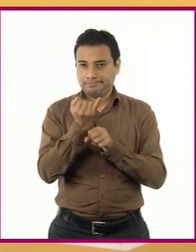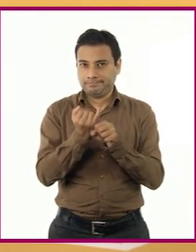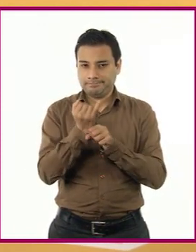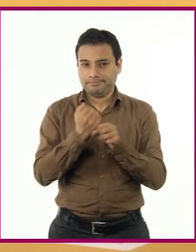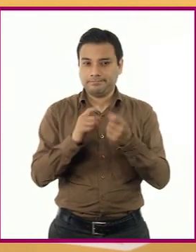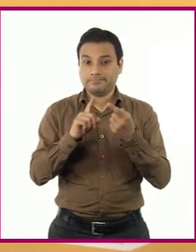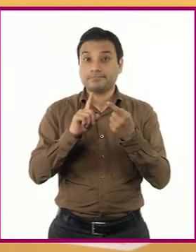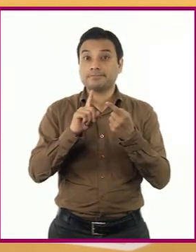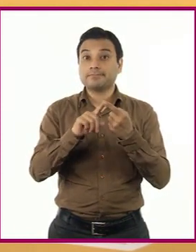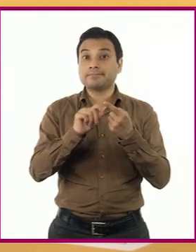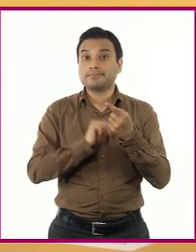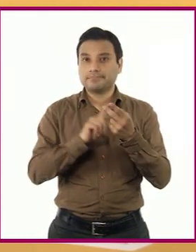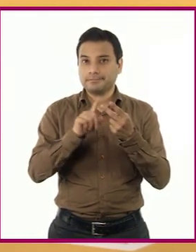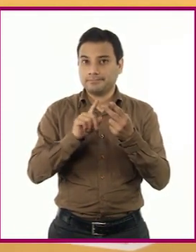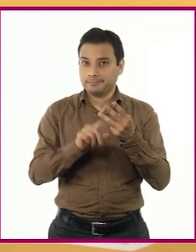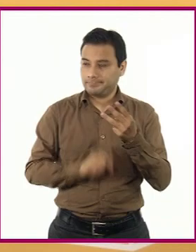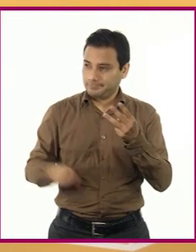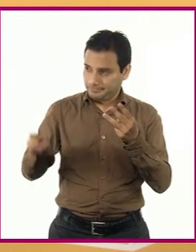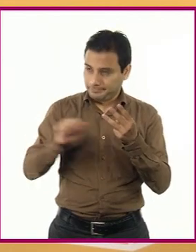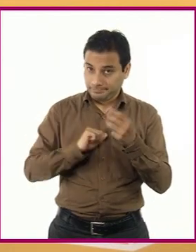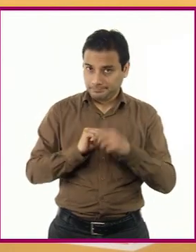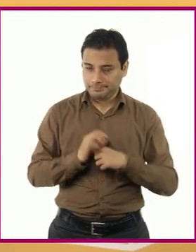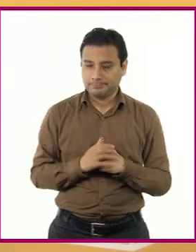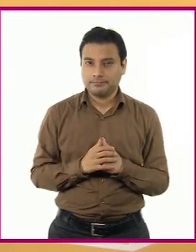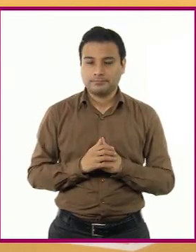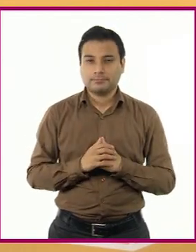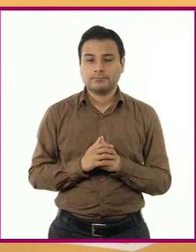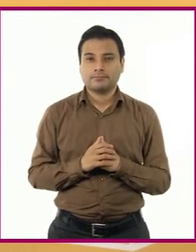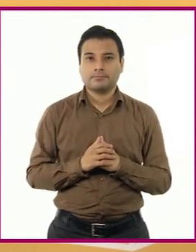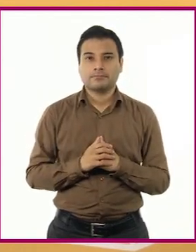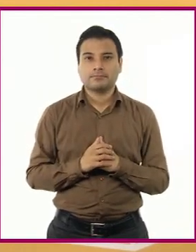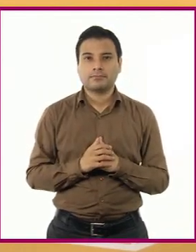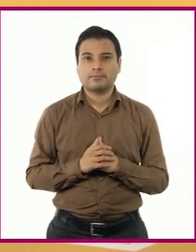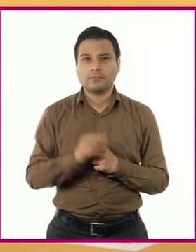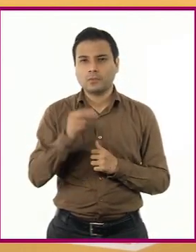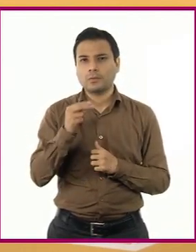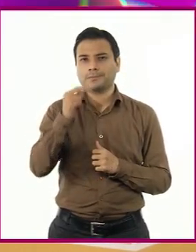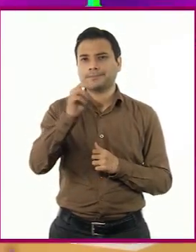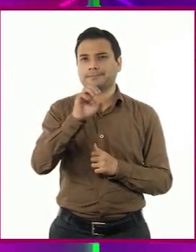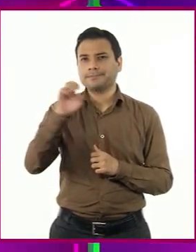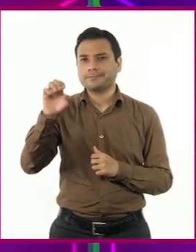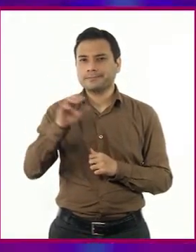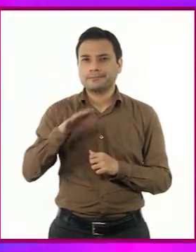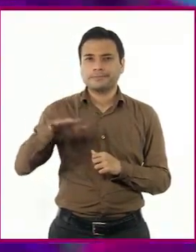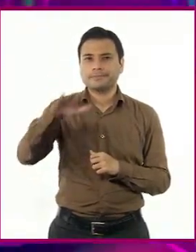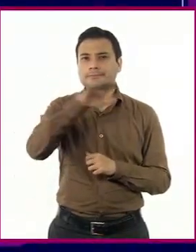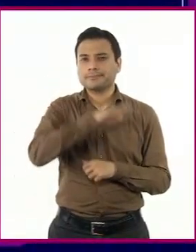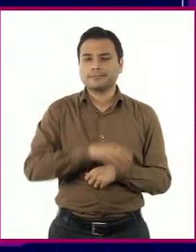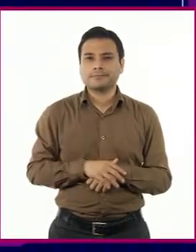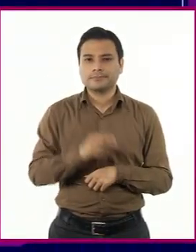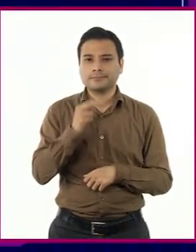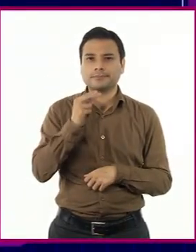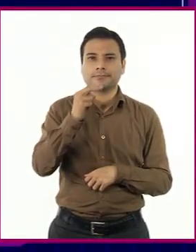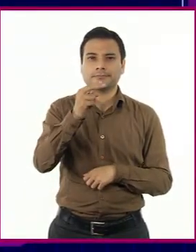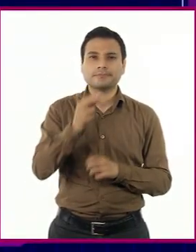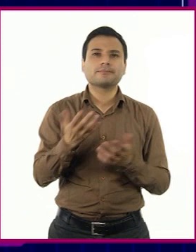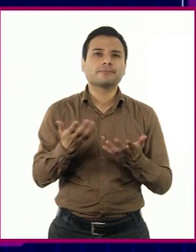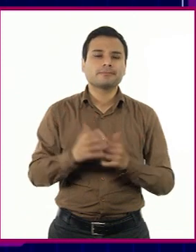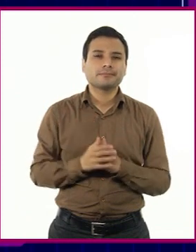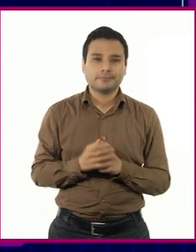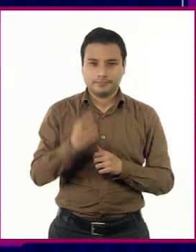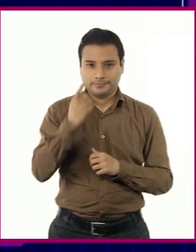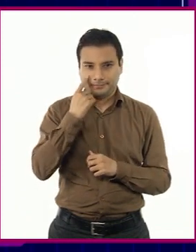promedio, desviación media y rango, para la región marina noreste y para la región norte.